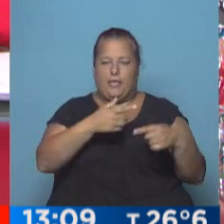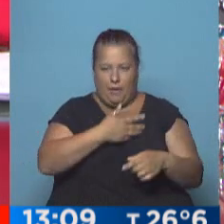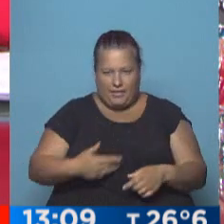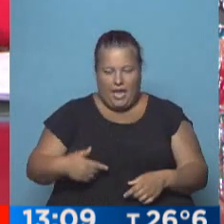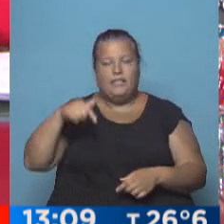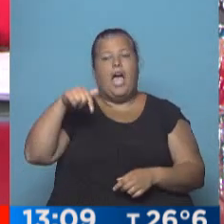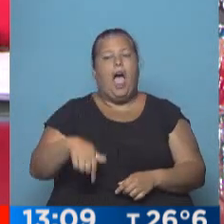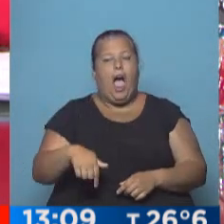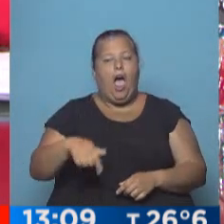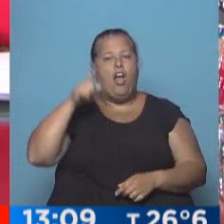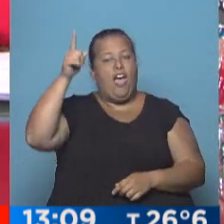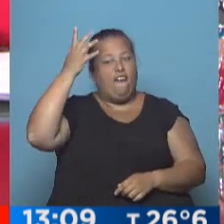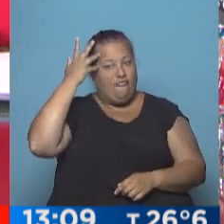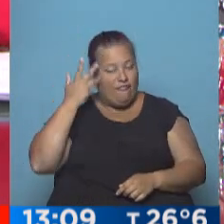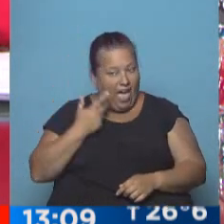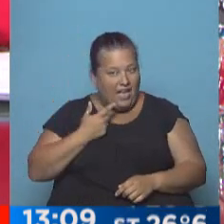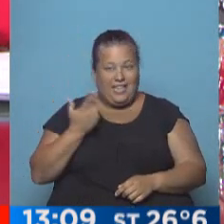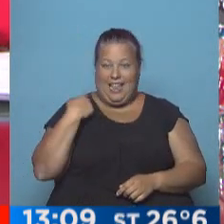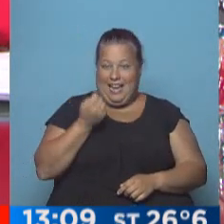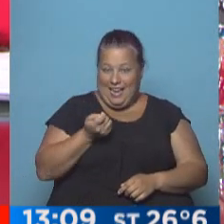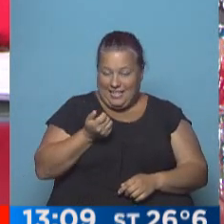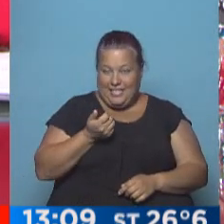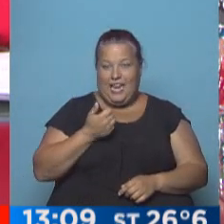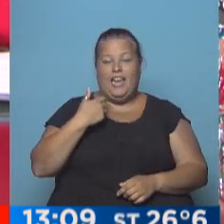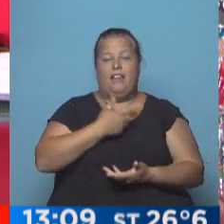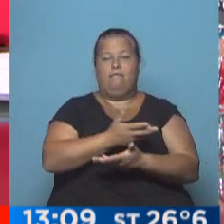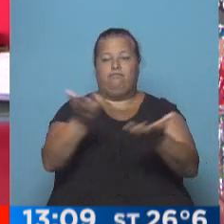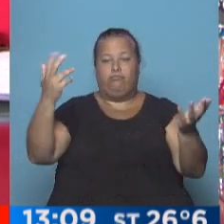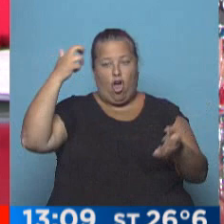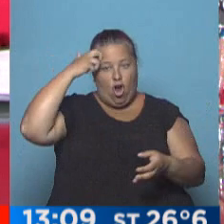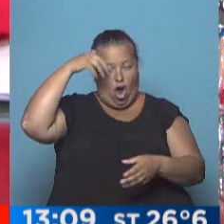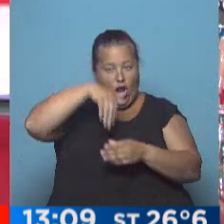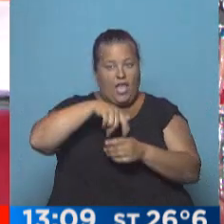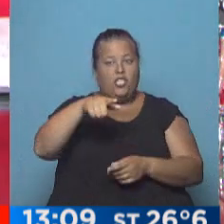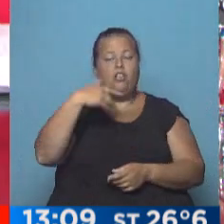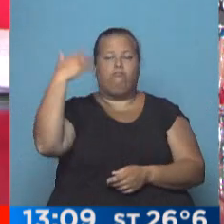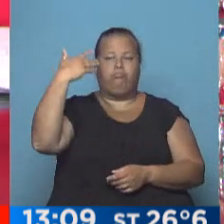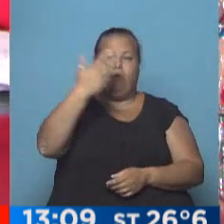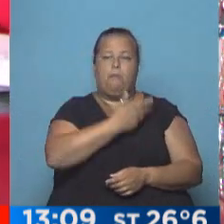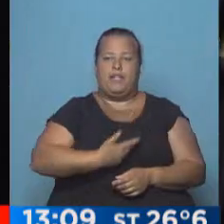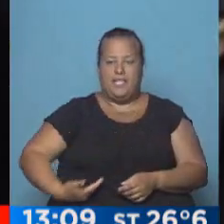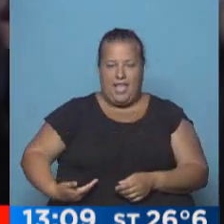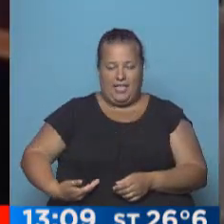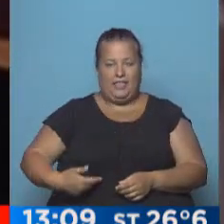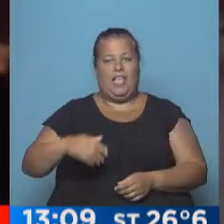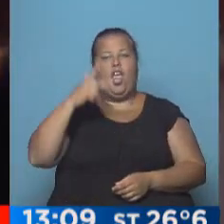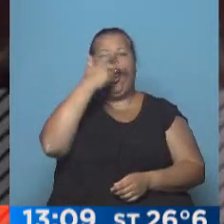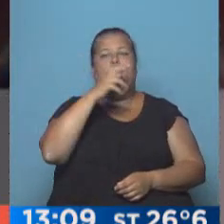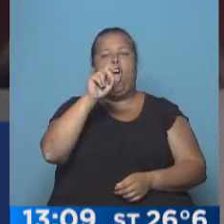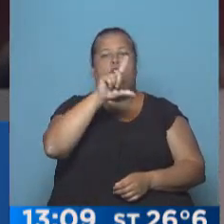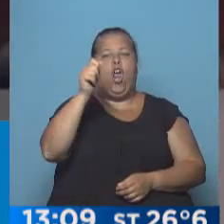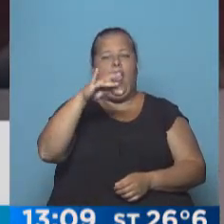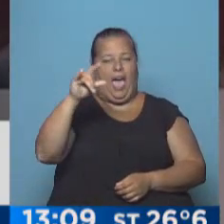Y ahora nos vamos a Francia, donde hace instantes habló ante el Parlamento de ese país el presidente François Hollande